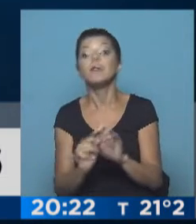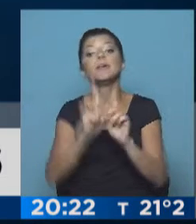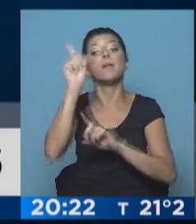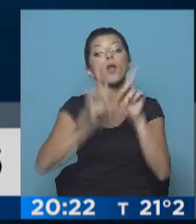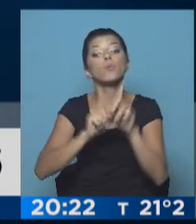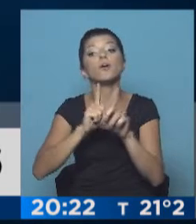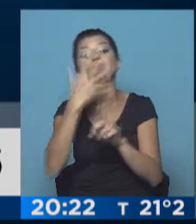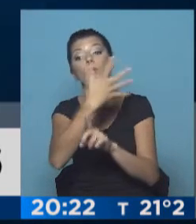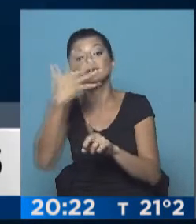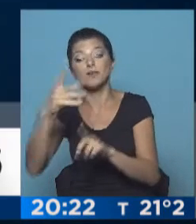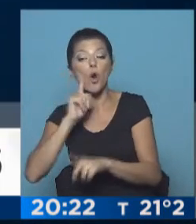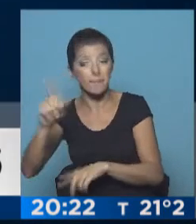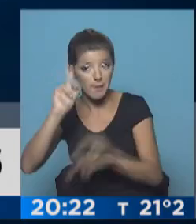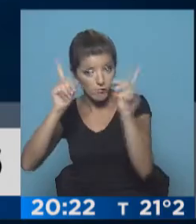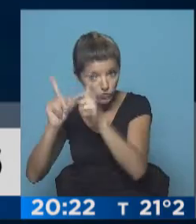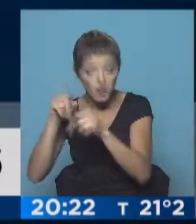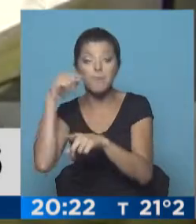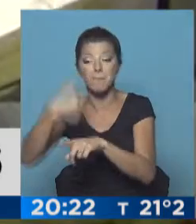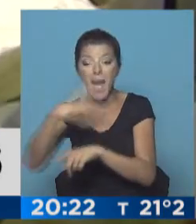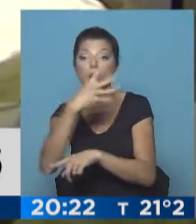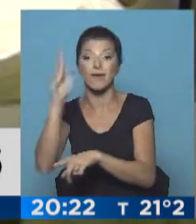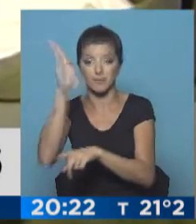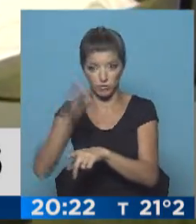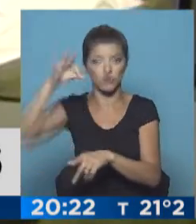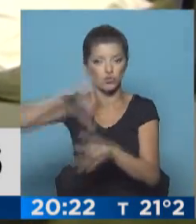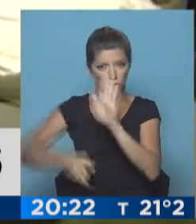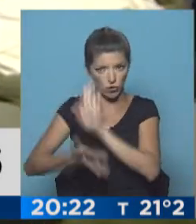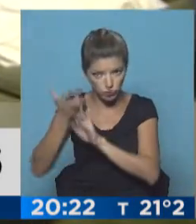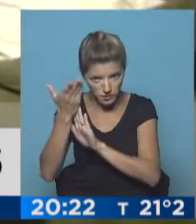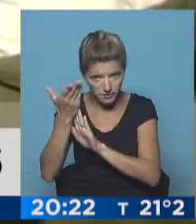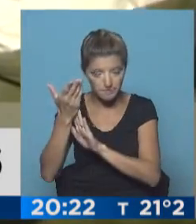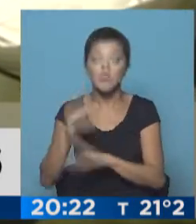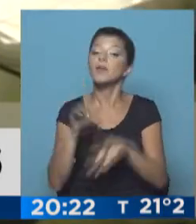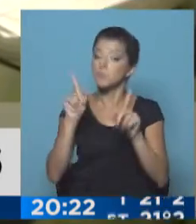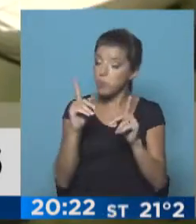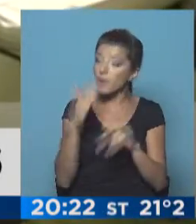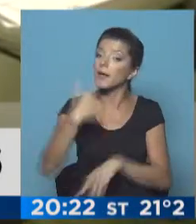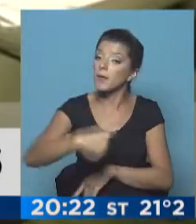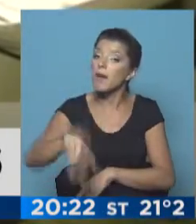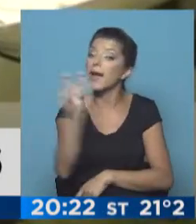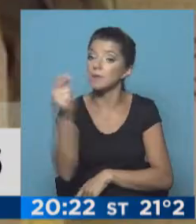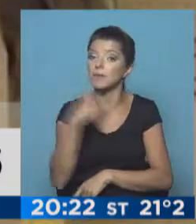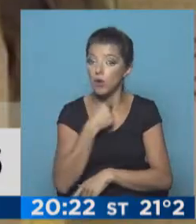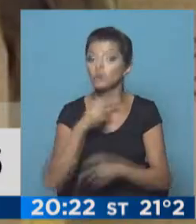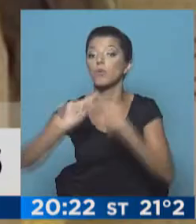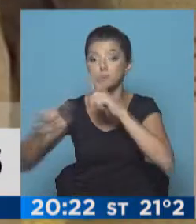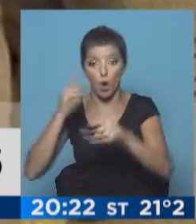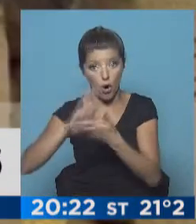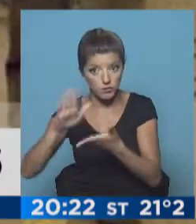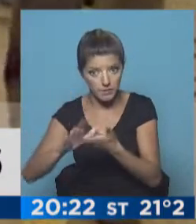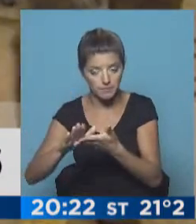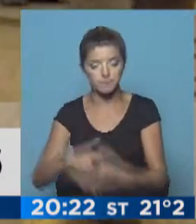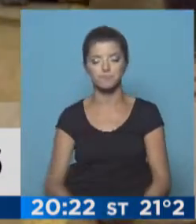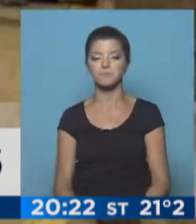para 55.000 maestros de 7 provincias. Y existe la posibilidad de que en agosto vuelvan a negociar. A su